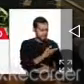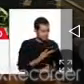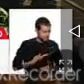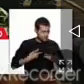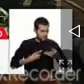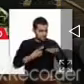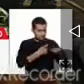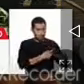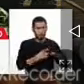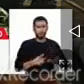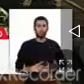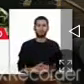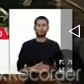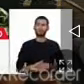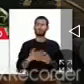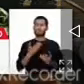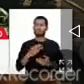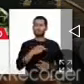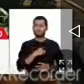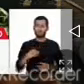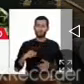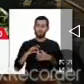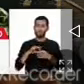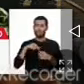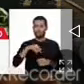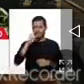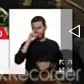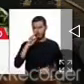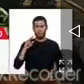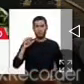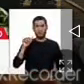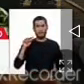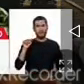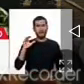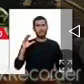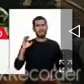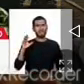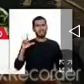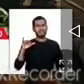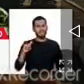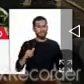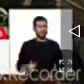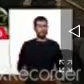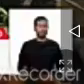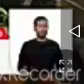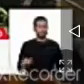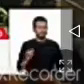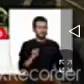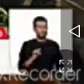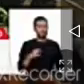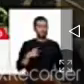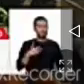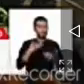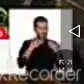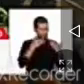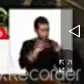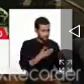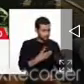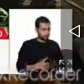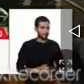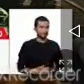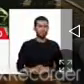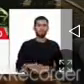invitación. A la honorable ministra de Relaciones Exteriores del Perú, Ana Cecilia Gervasi, igualmente mi gratitud.